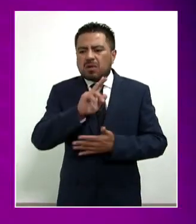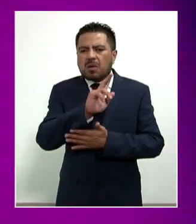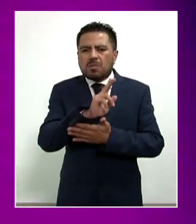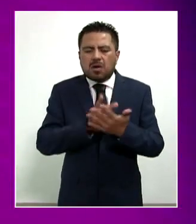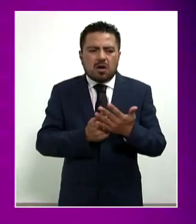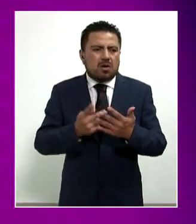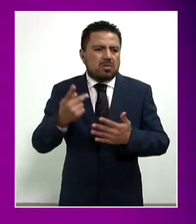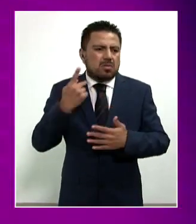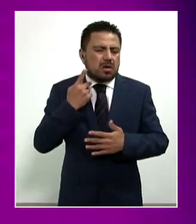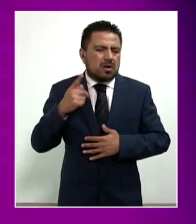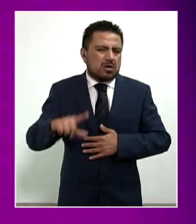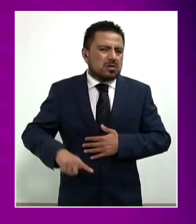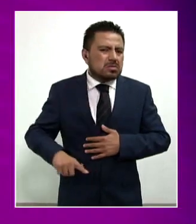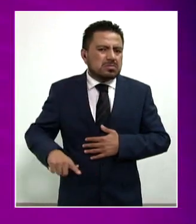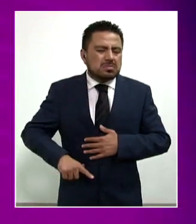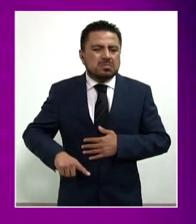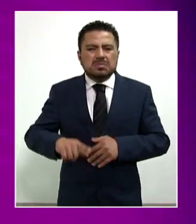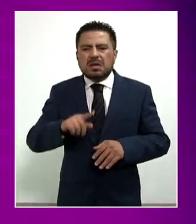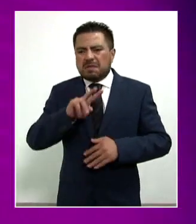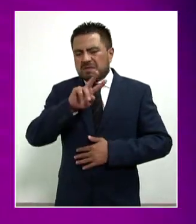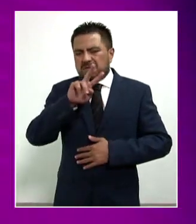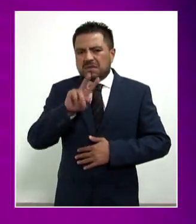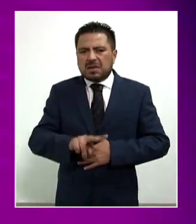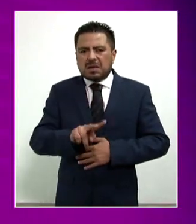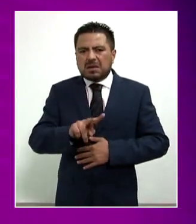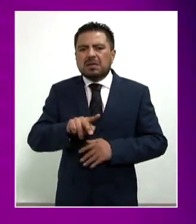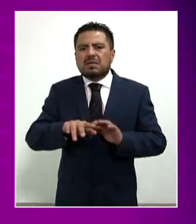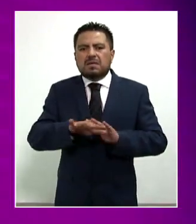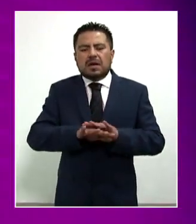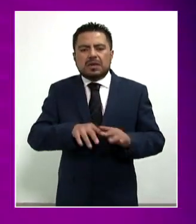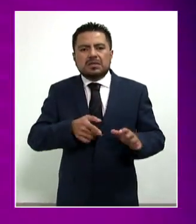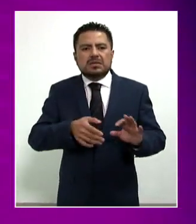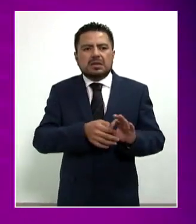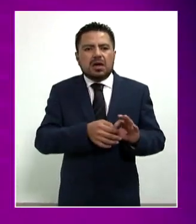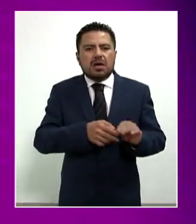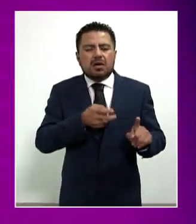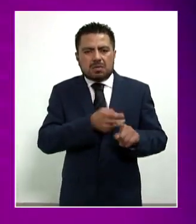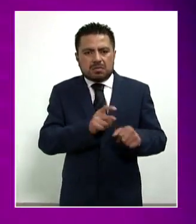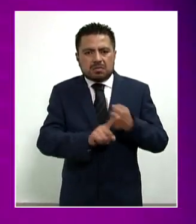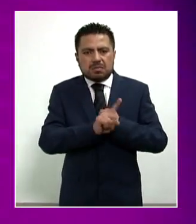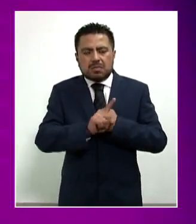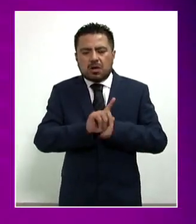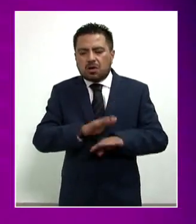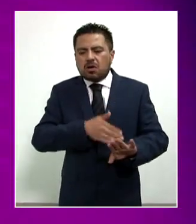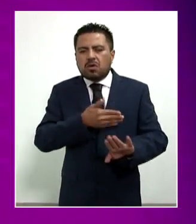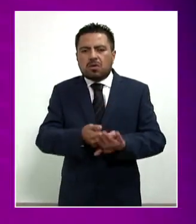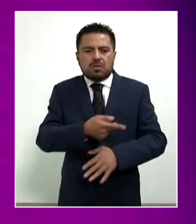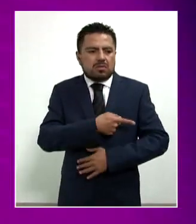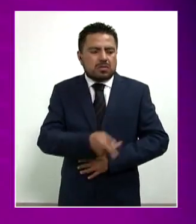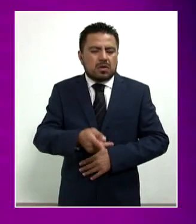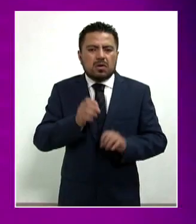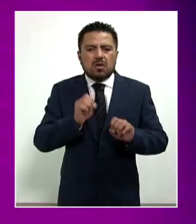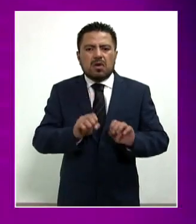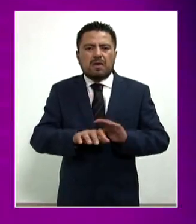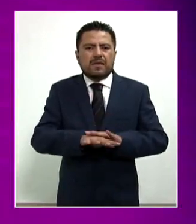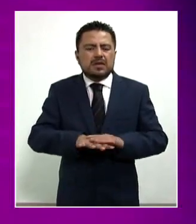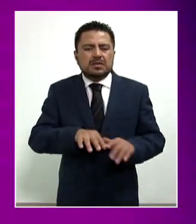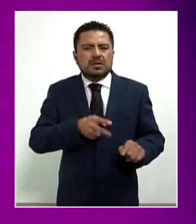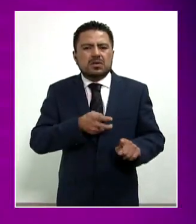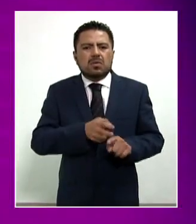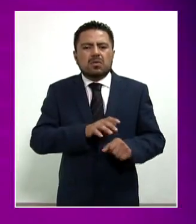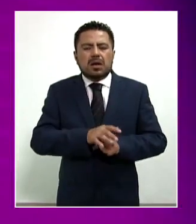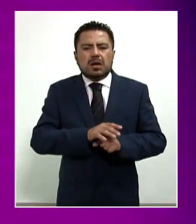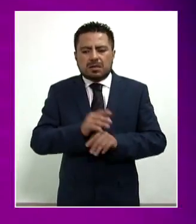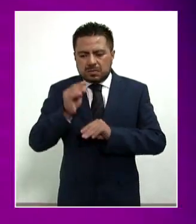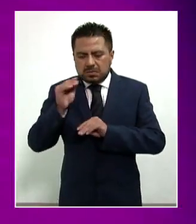programas de política pública que en verdad se basan en este prejuicio contra la pobreza o se basan